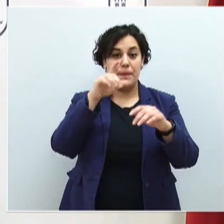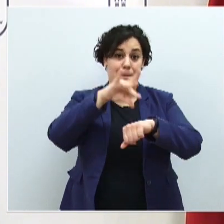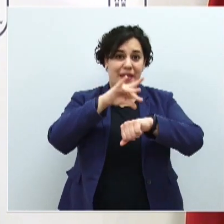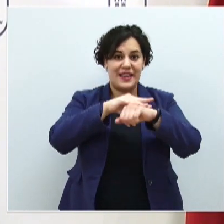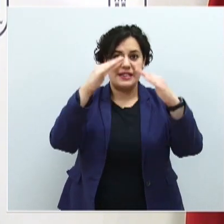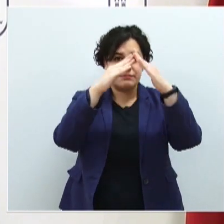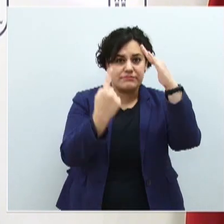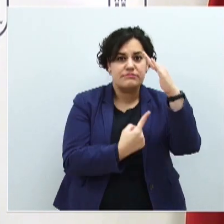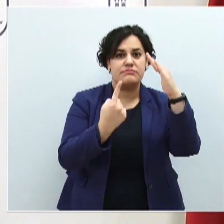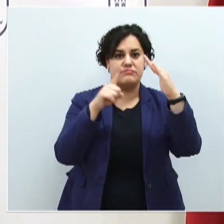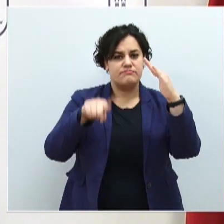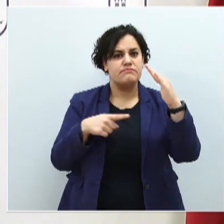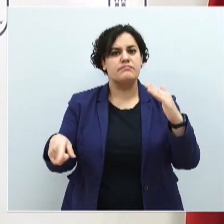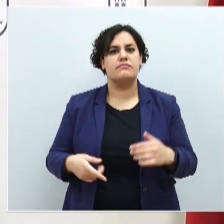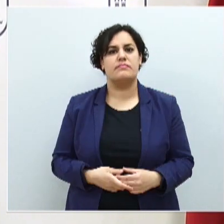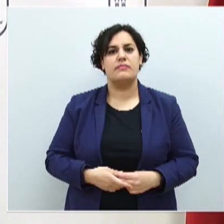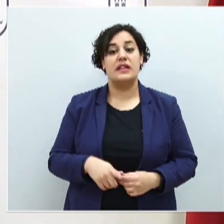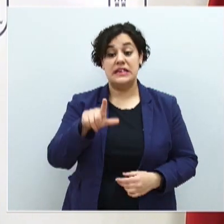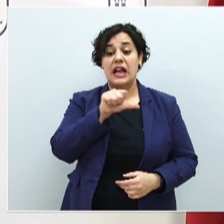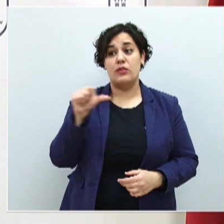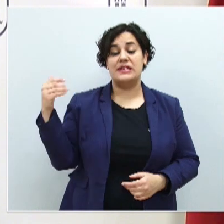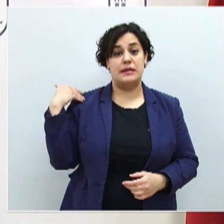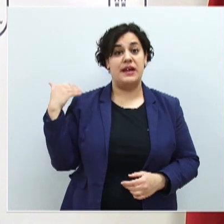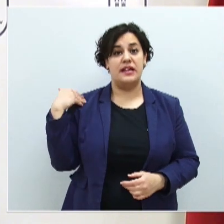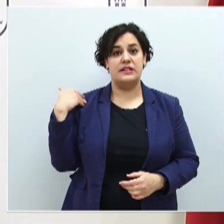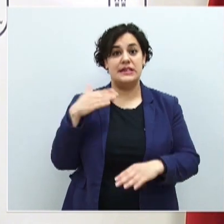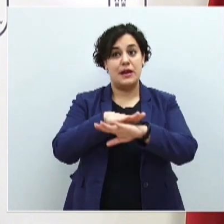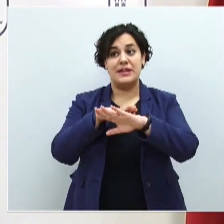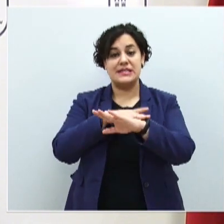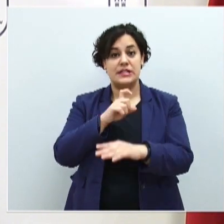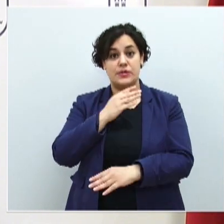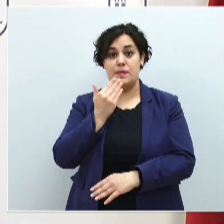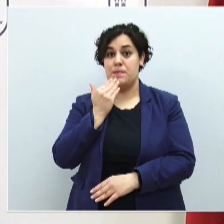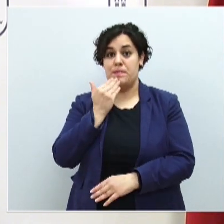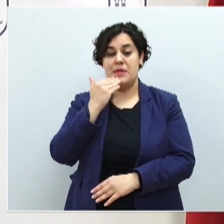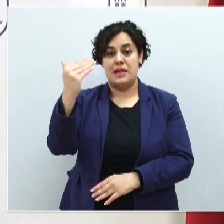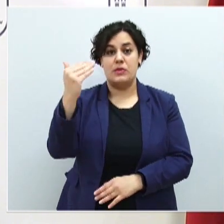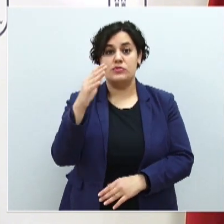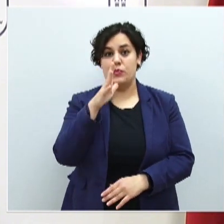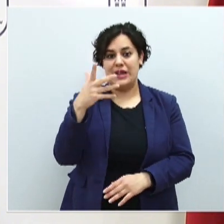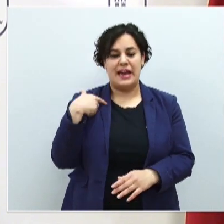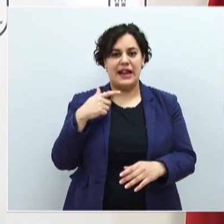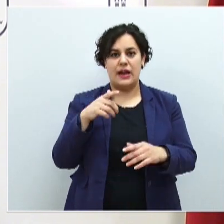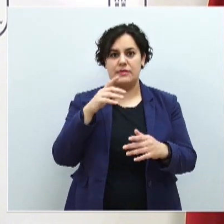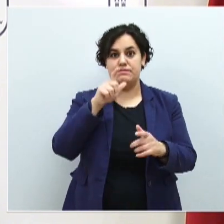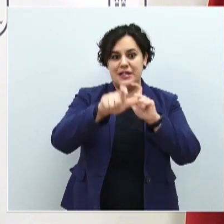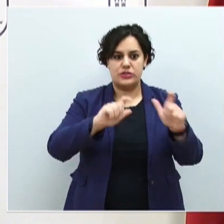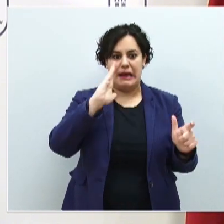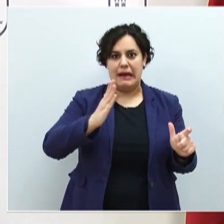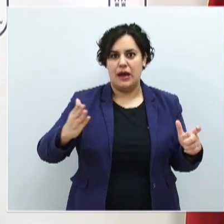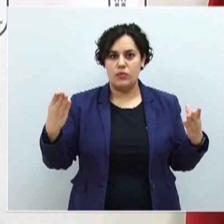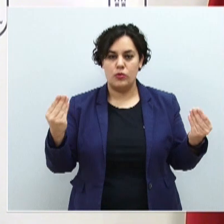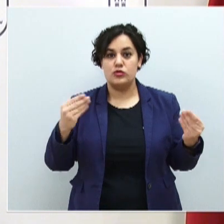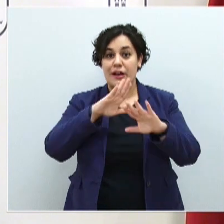criterios que puso el Ministerio hace ya algunas semanas, cuando empezaron a haber muchísimos casos y dada la capacidad que teníamos de hacer PCRs, el